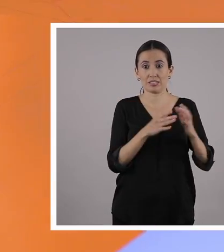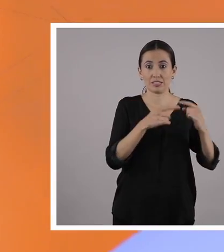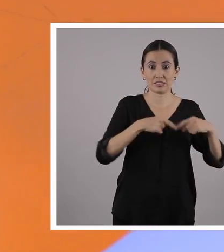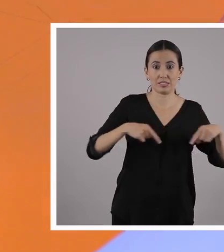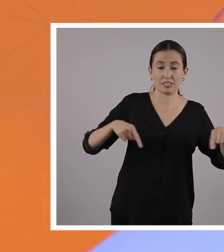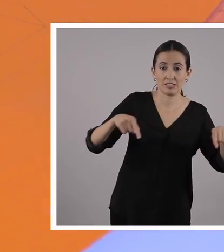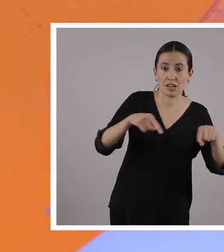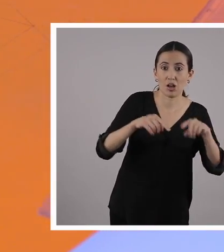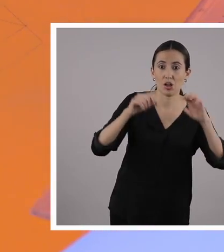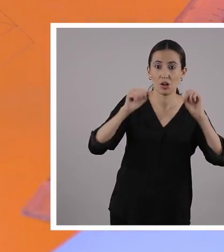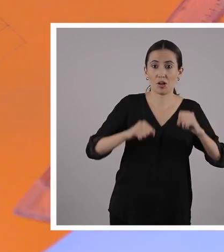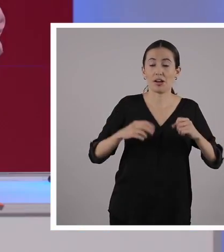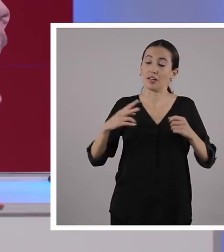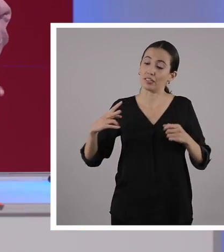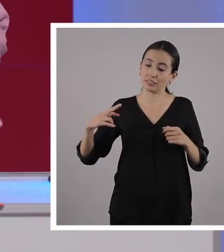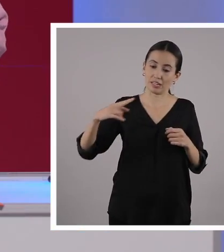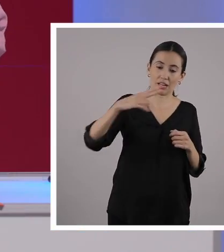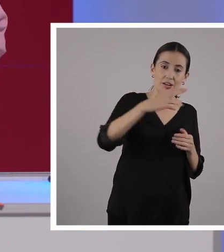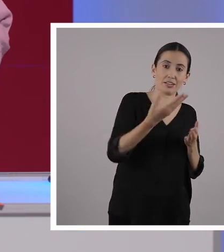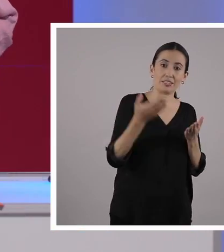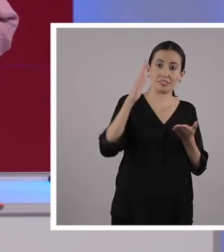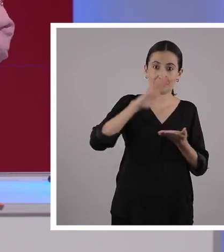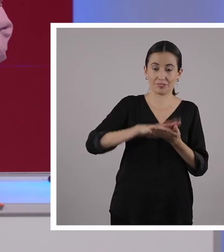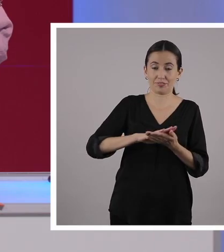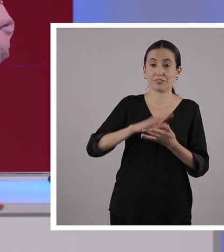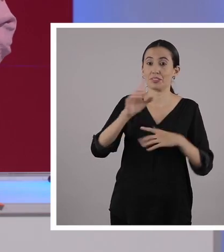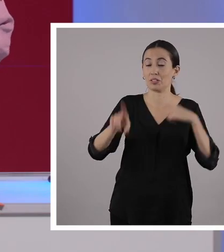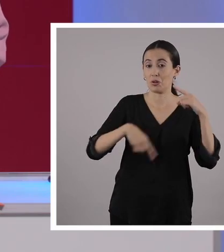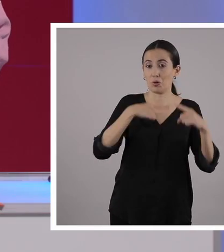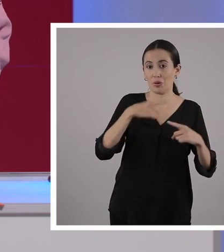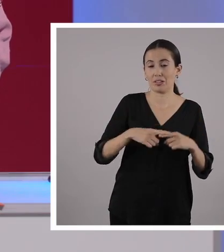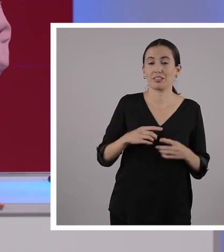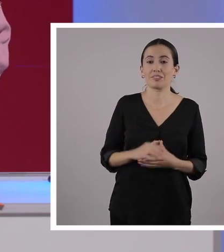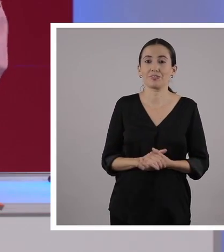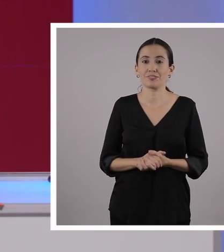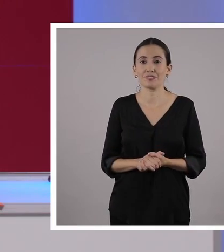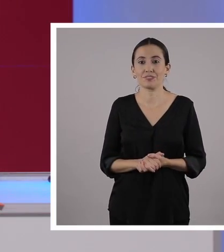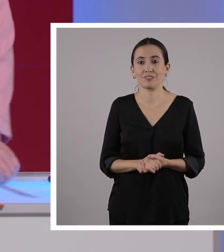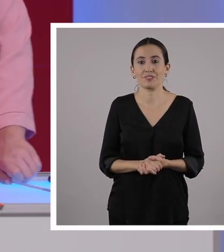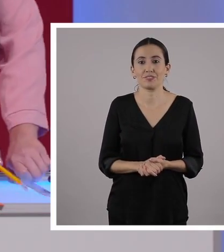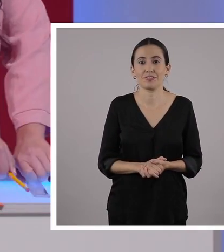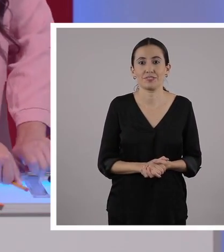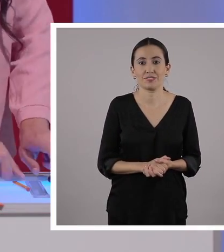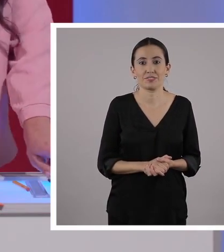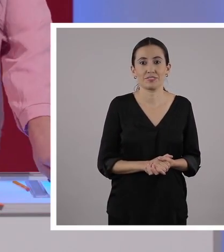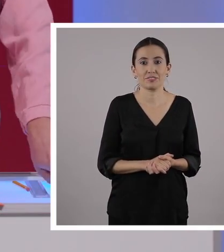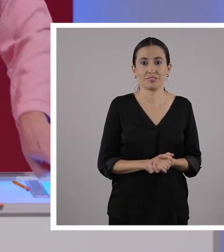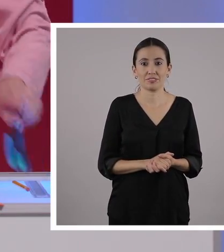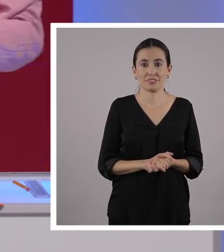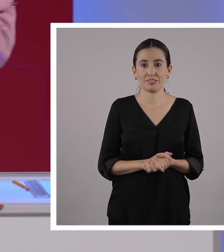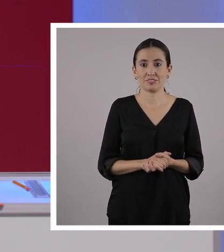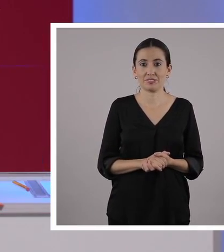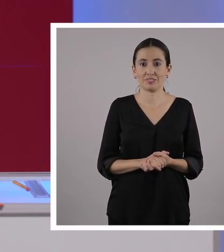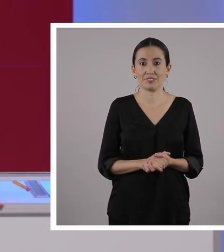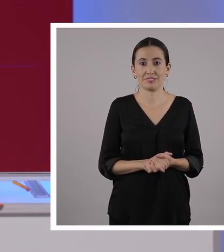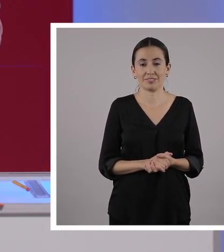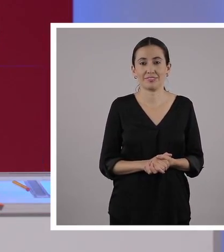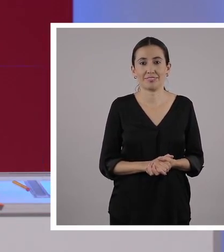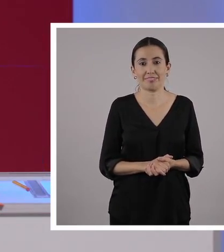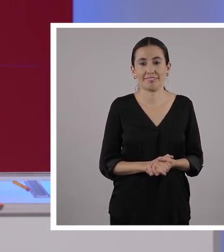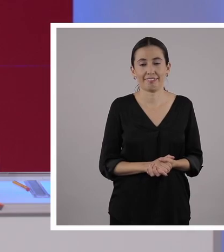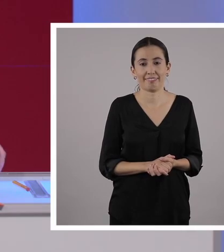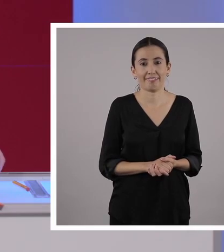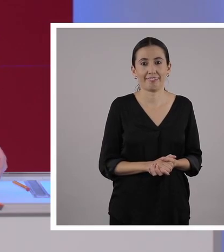bien sus cejitas para poder recortar y pegar cuando lo armemos. A ver, profe, comenzamos